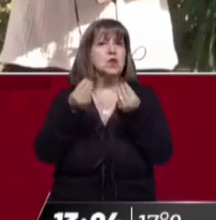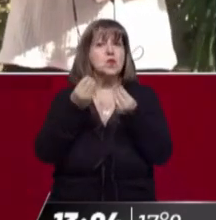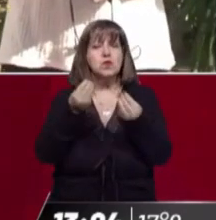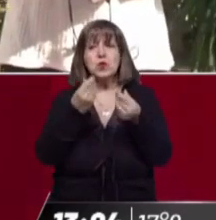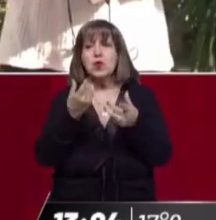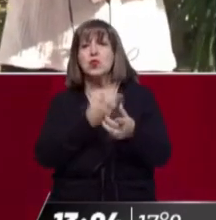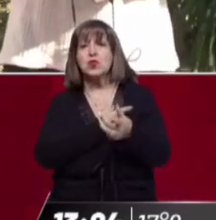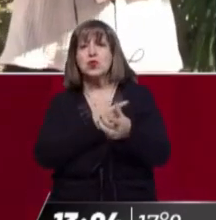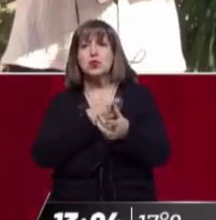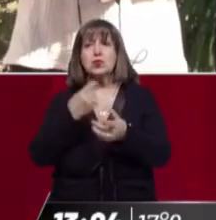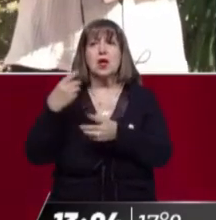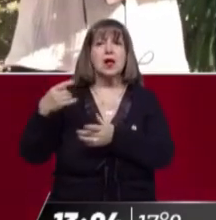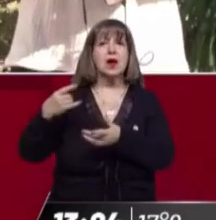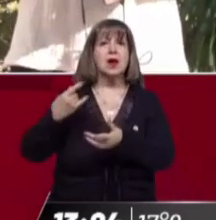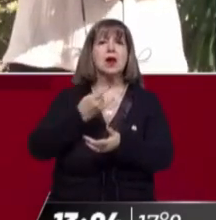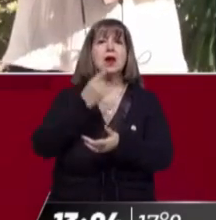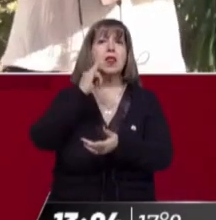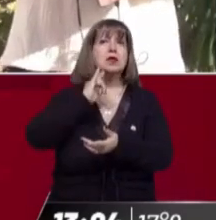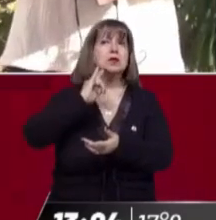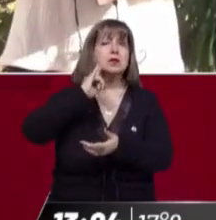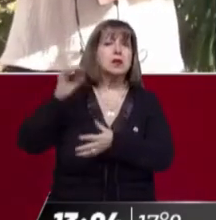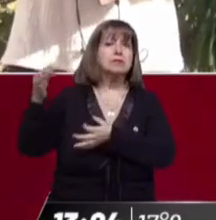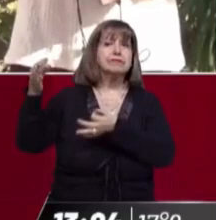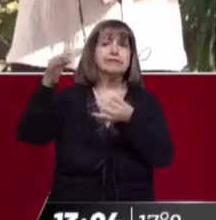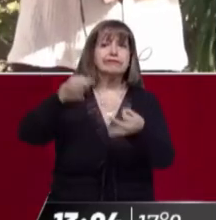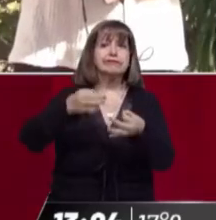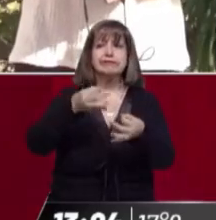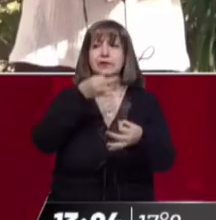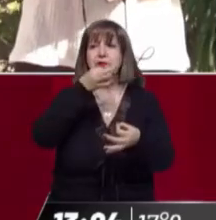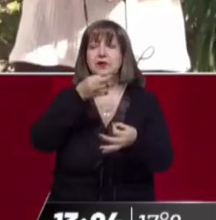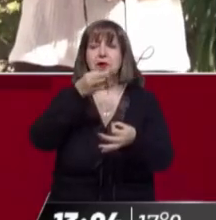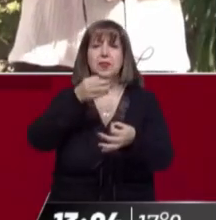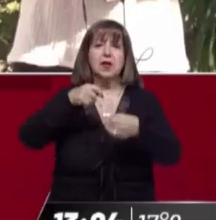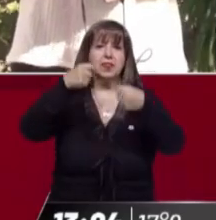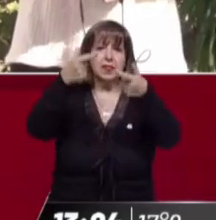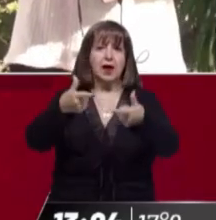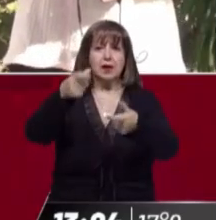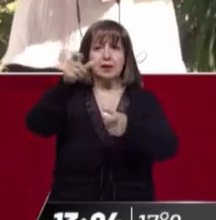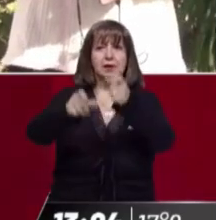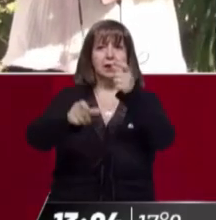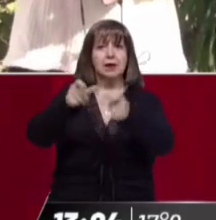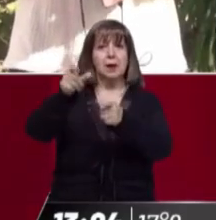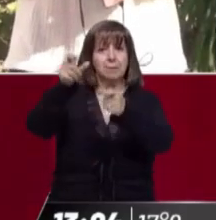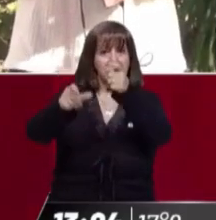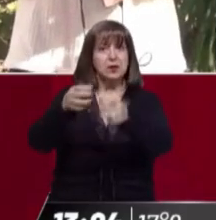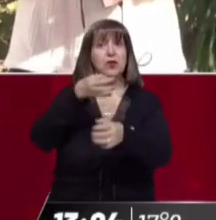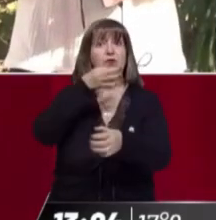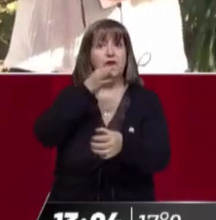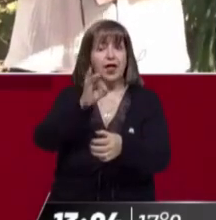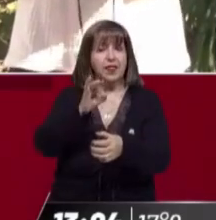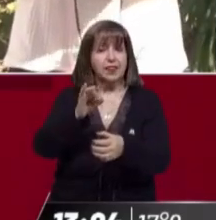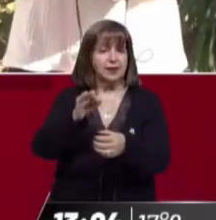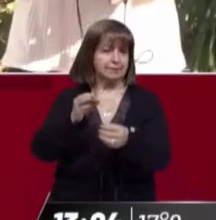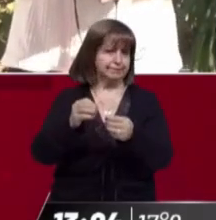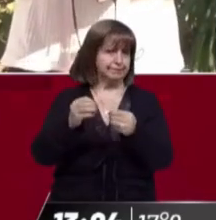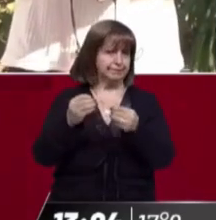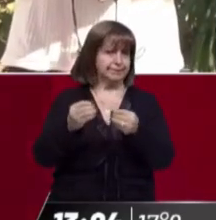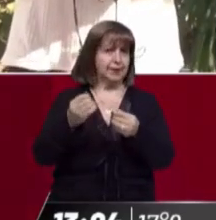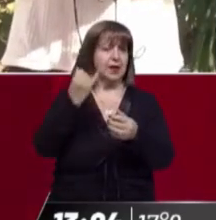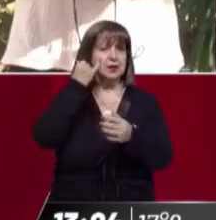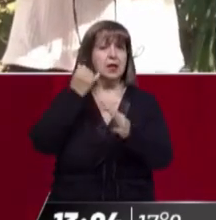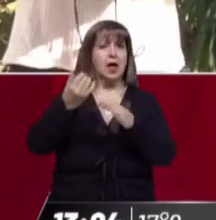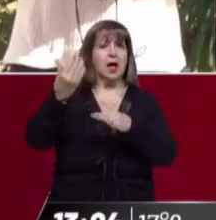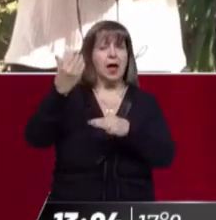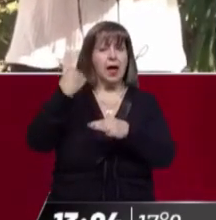llegar a nuestra provincia en algunos casos fue vendida nos llegó la información arrancamos o el rumor